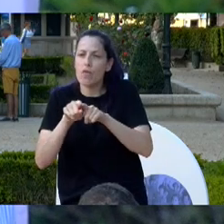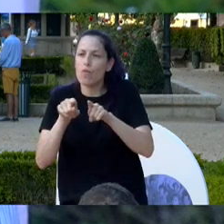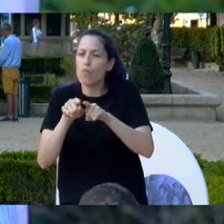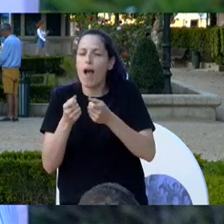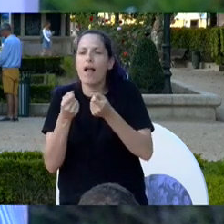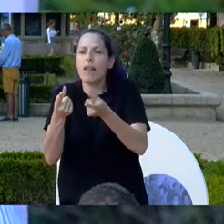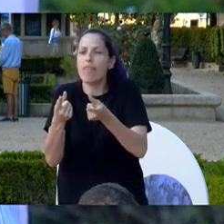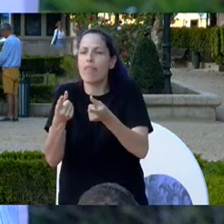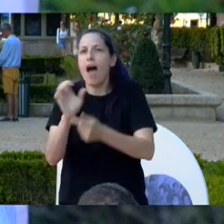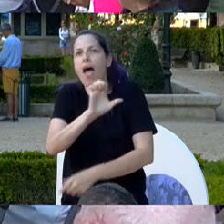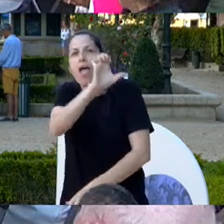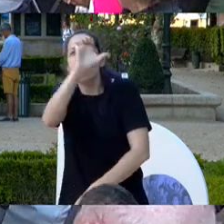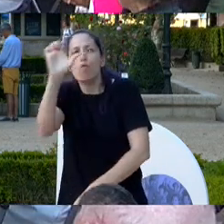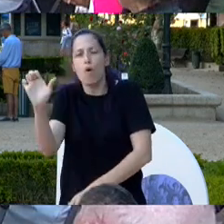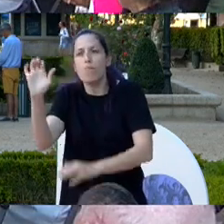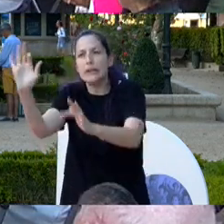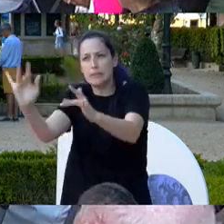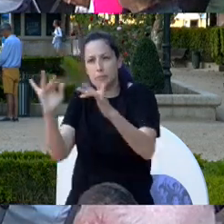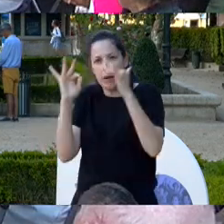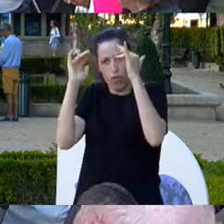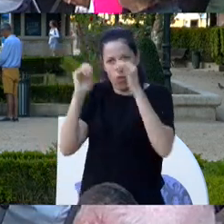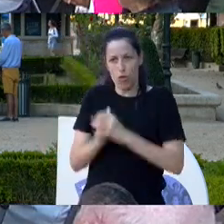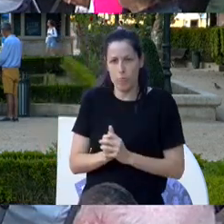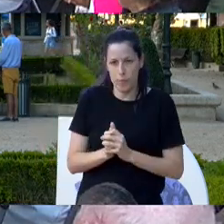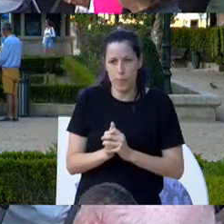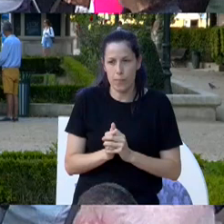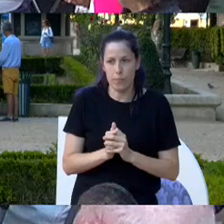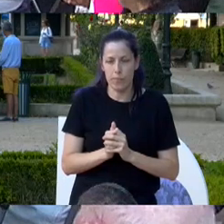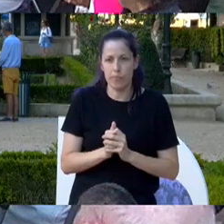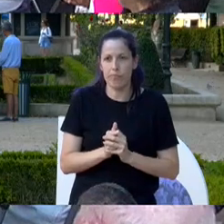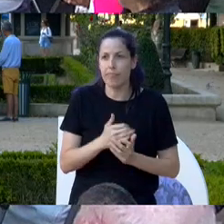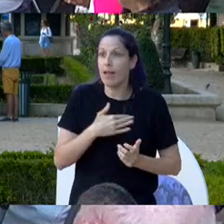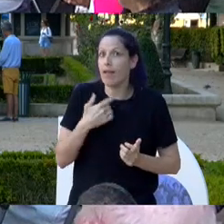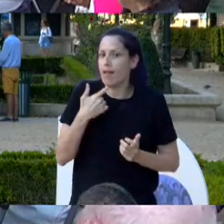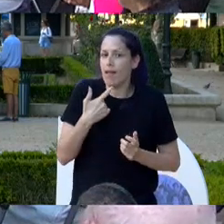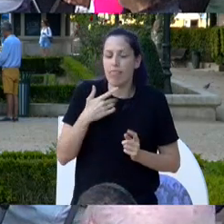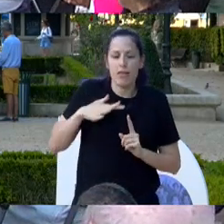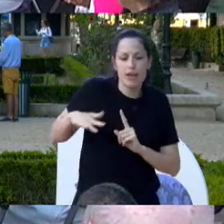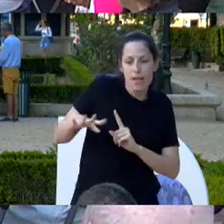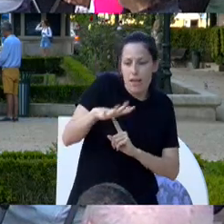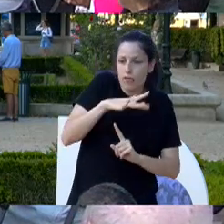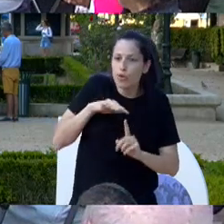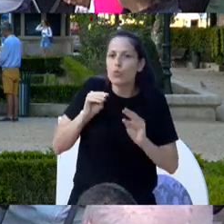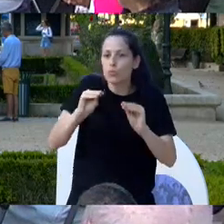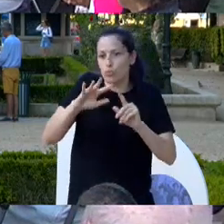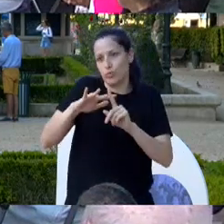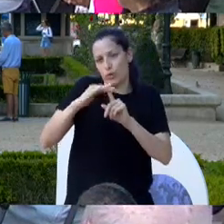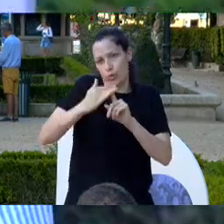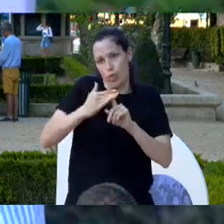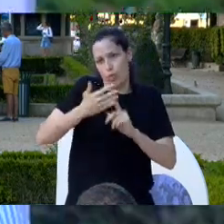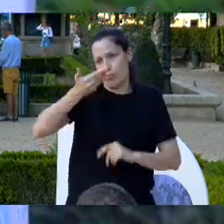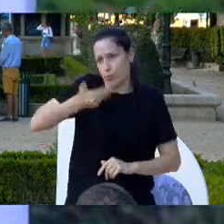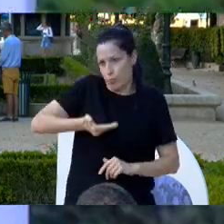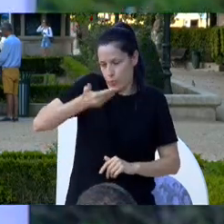mulleres europeas. Es decir, que fan unha louvanza en aquel contorno da súa situación. A